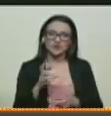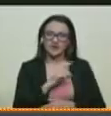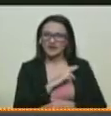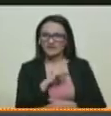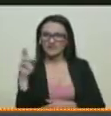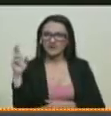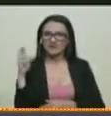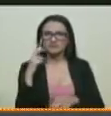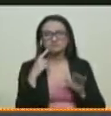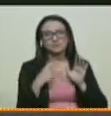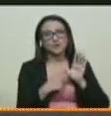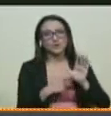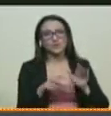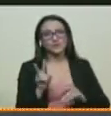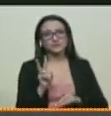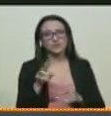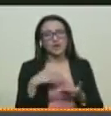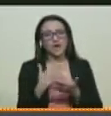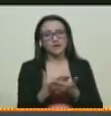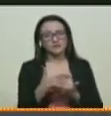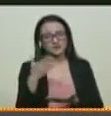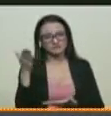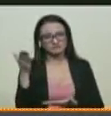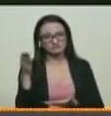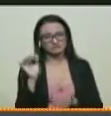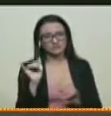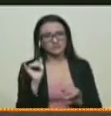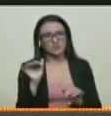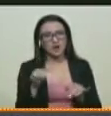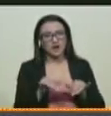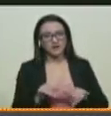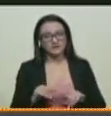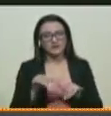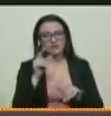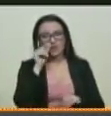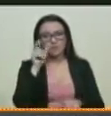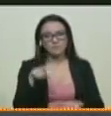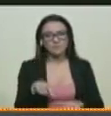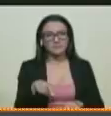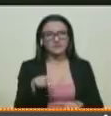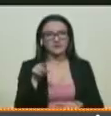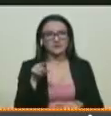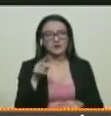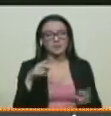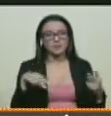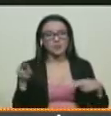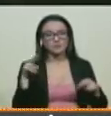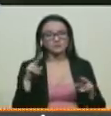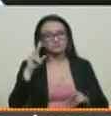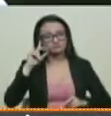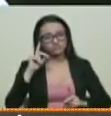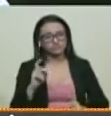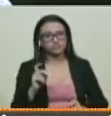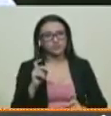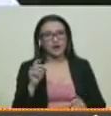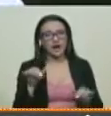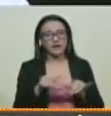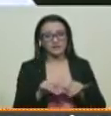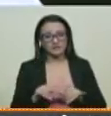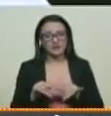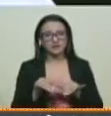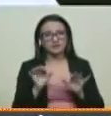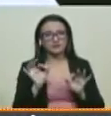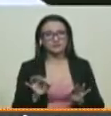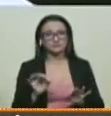muestra que Venezuela ha llevado hasta Venecia, el arquitecto Nelson Rodríguez y también el museógrafo, también arquitecto